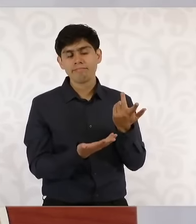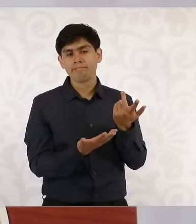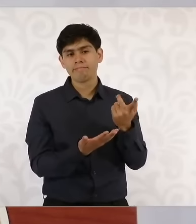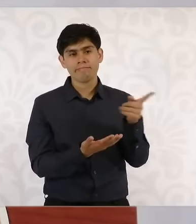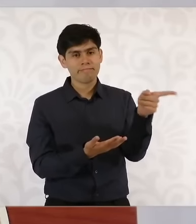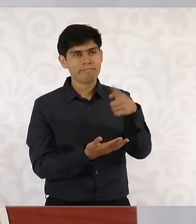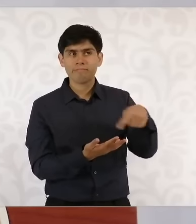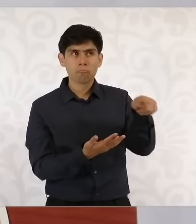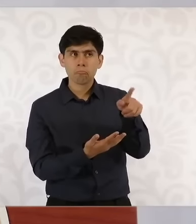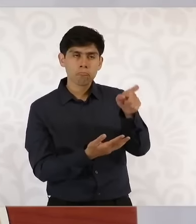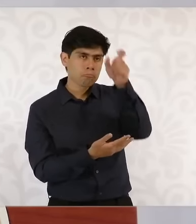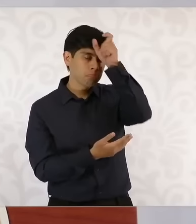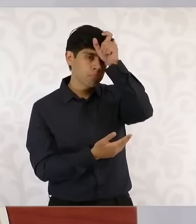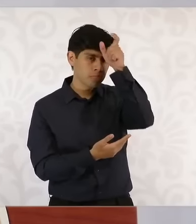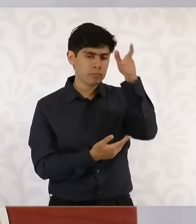nacieron